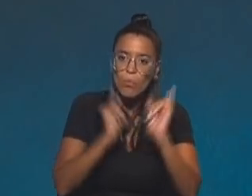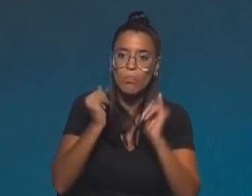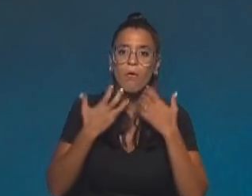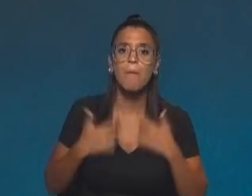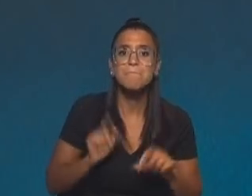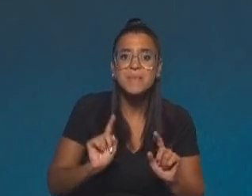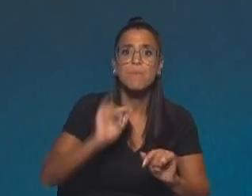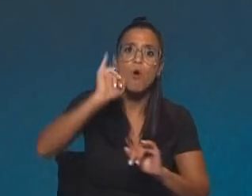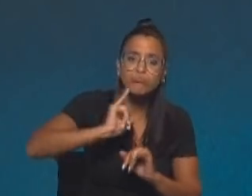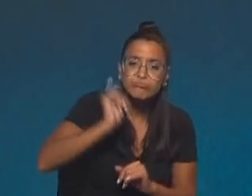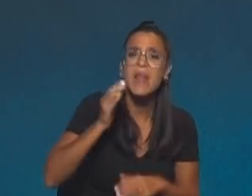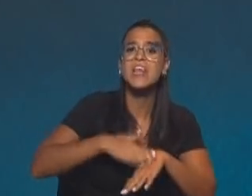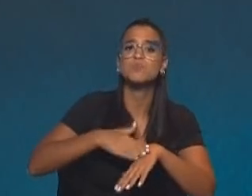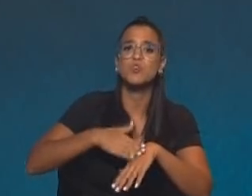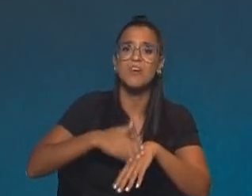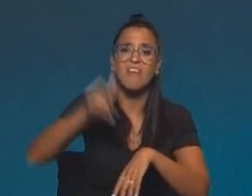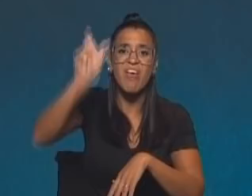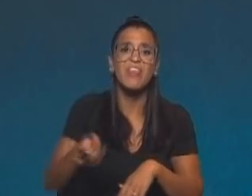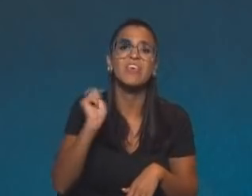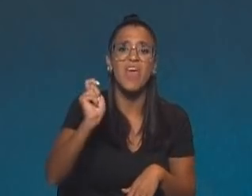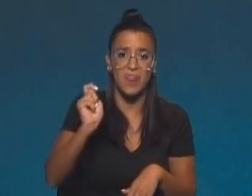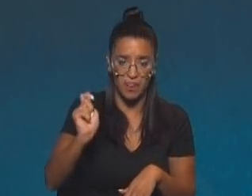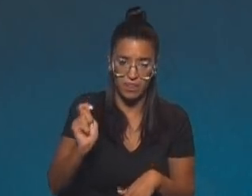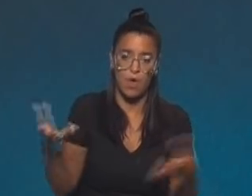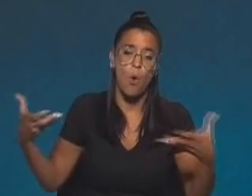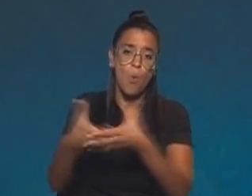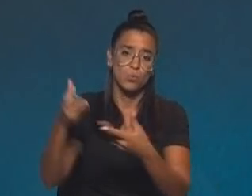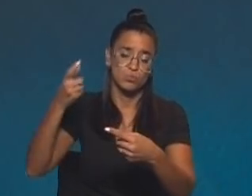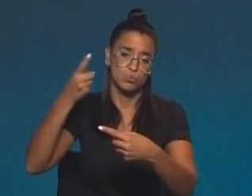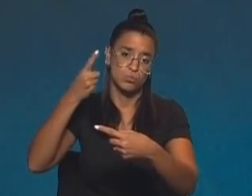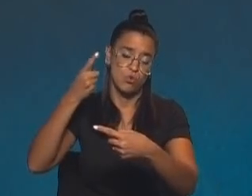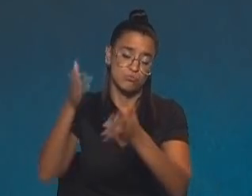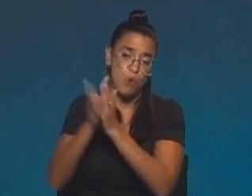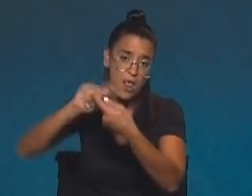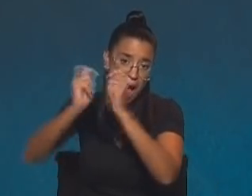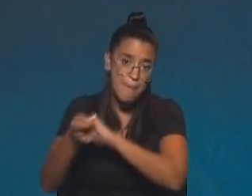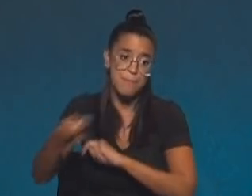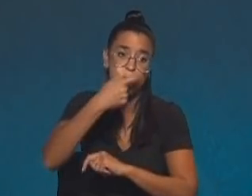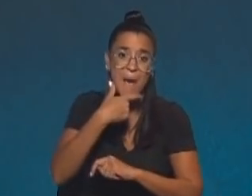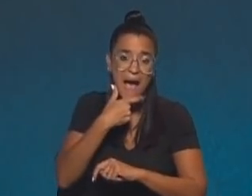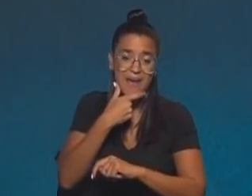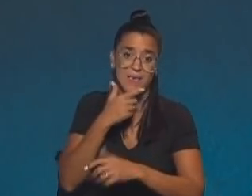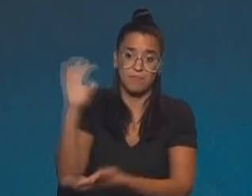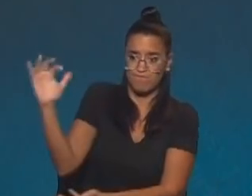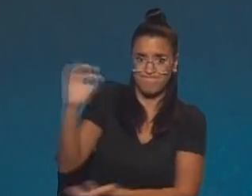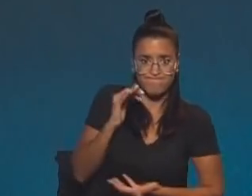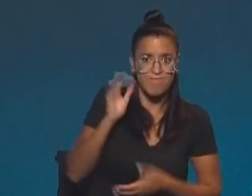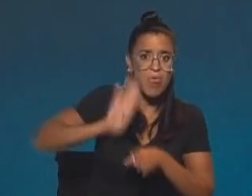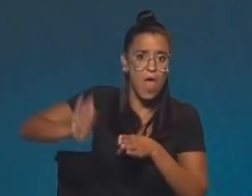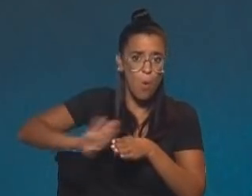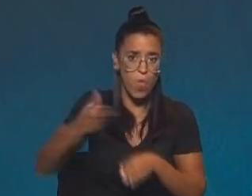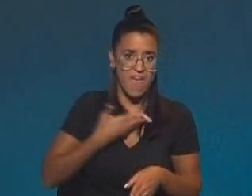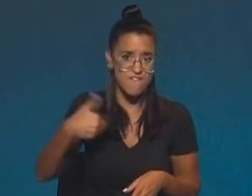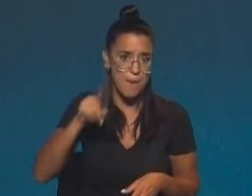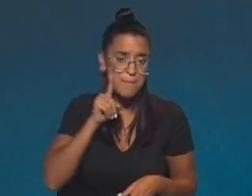dentro de su discurso las responsabilidades políticas de Juntos por el Cambio, puntualmente del gobierno de Mauricio Macri respecto a lo que fue la toma de la deuda con el